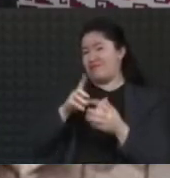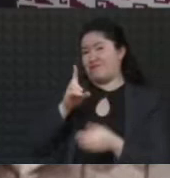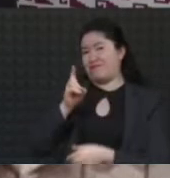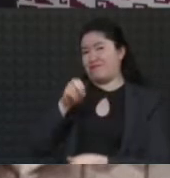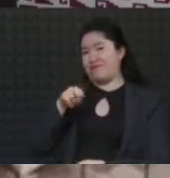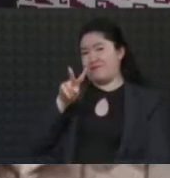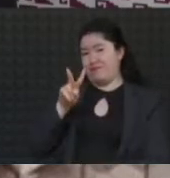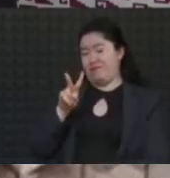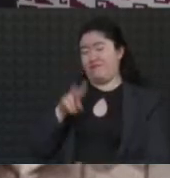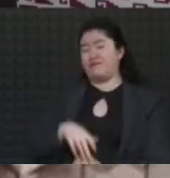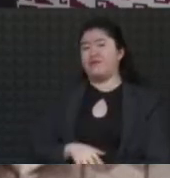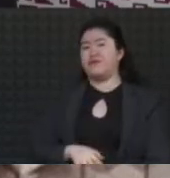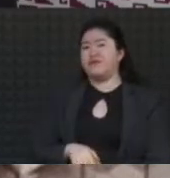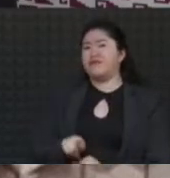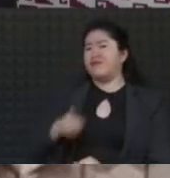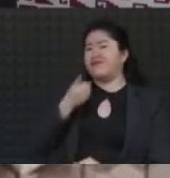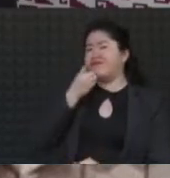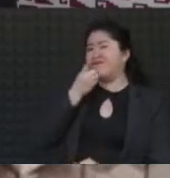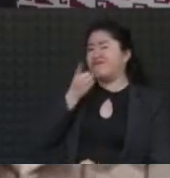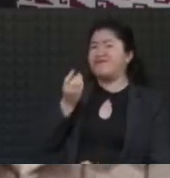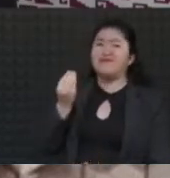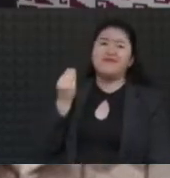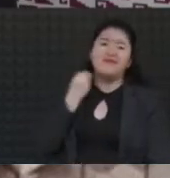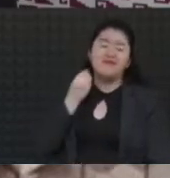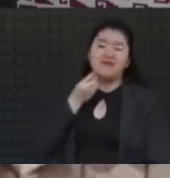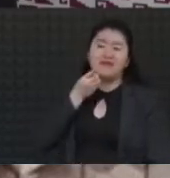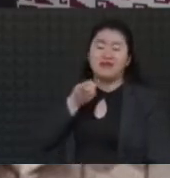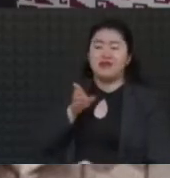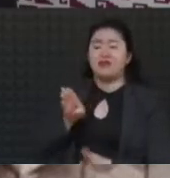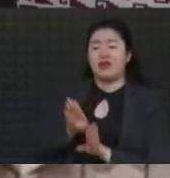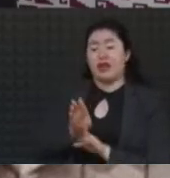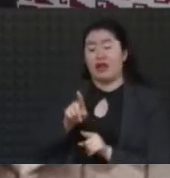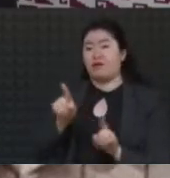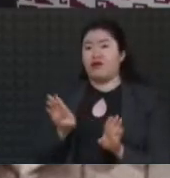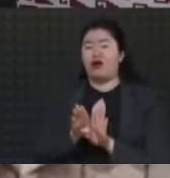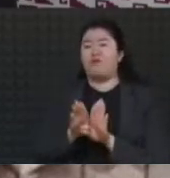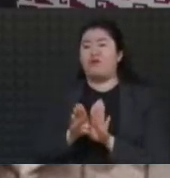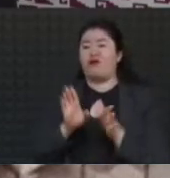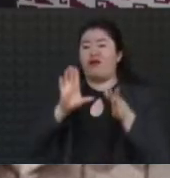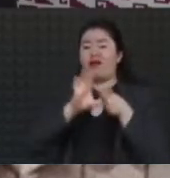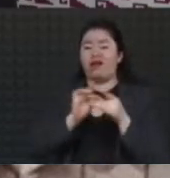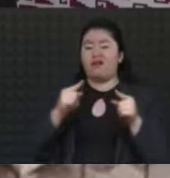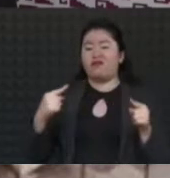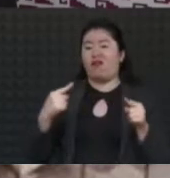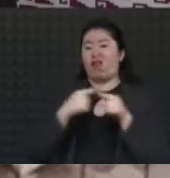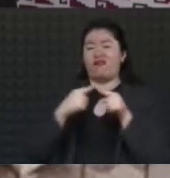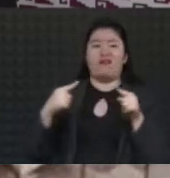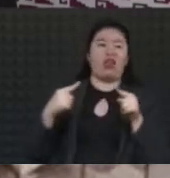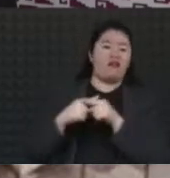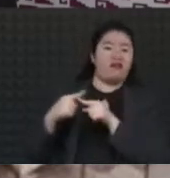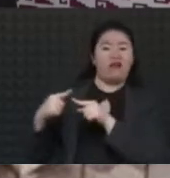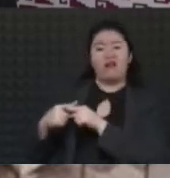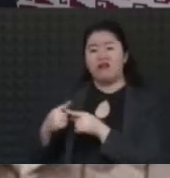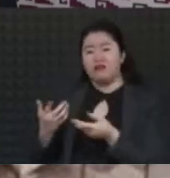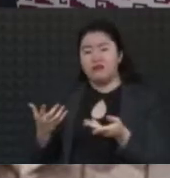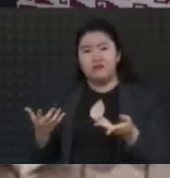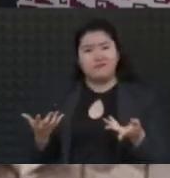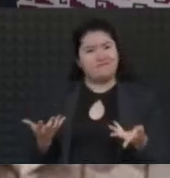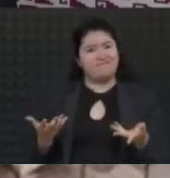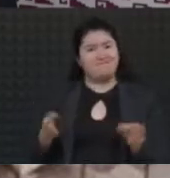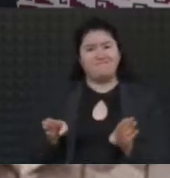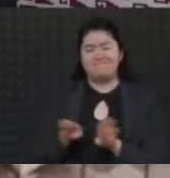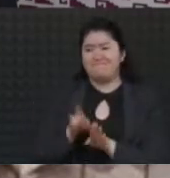pues ellos dicen que es un informe lleno de contradicciones e insisten en el tema del mantenimiento,